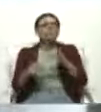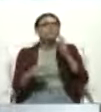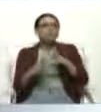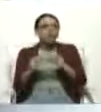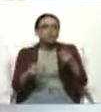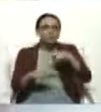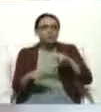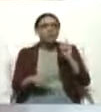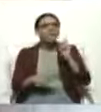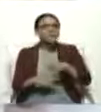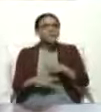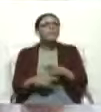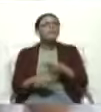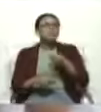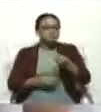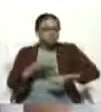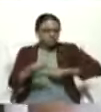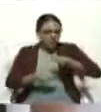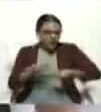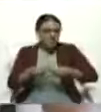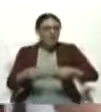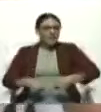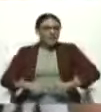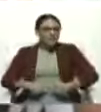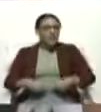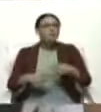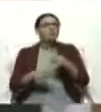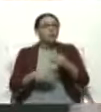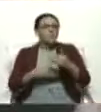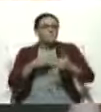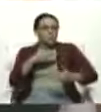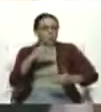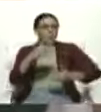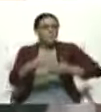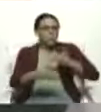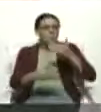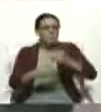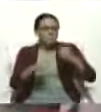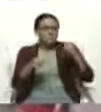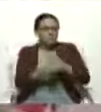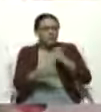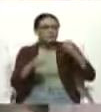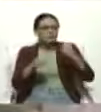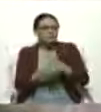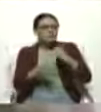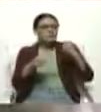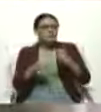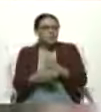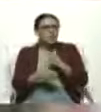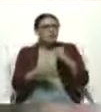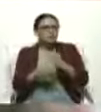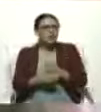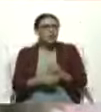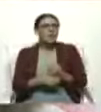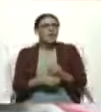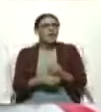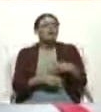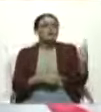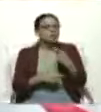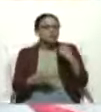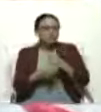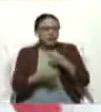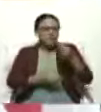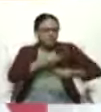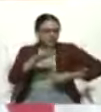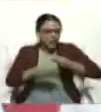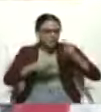grano de arena bien importante para que se avanzara, como en efecto ha ocurrido, en la aprobación de una nueva